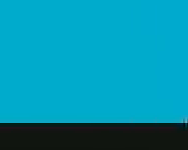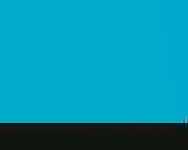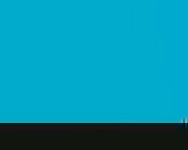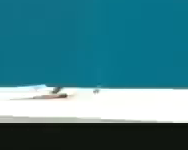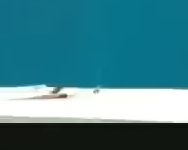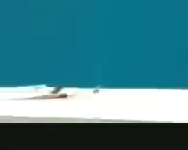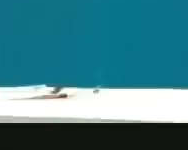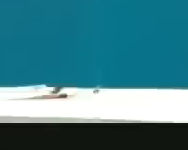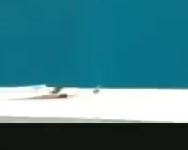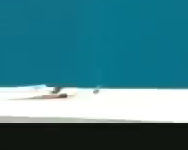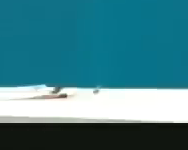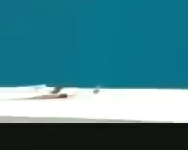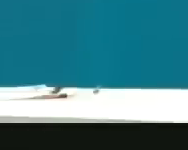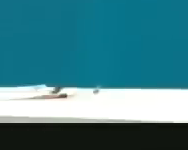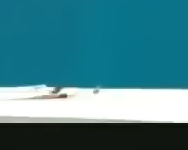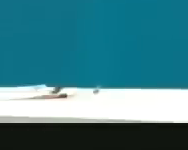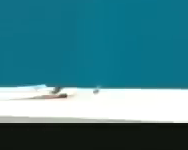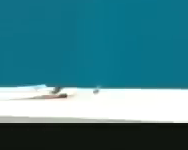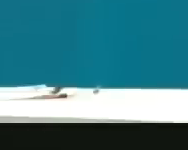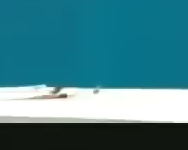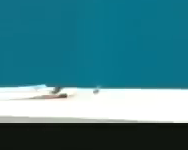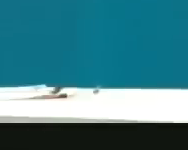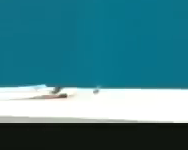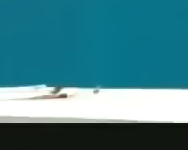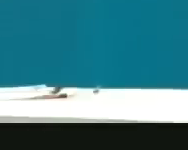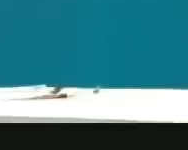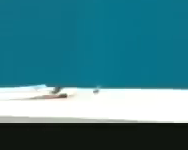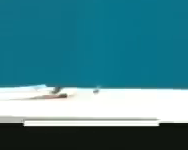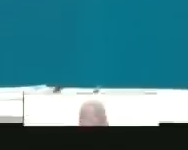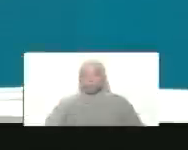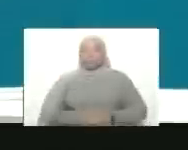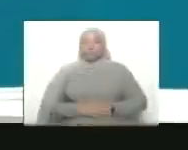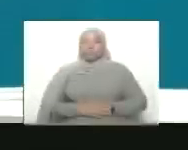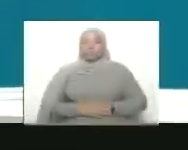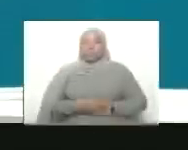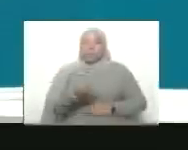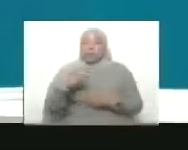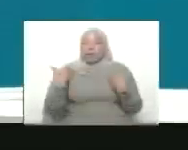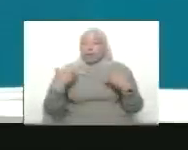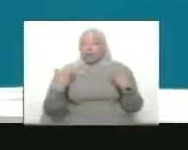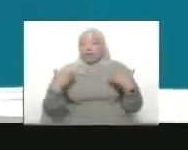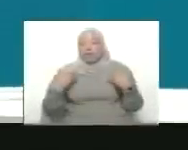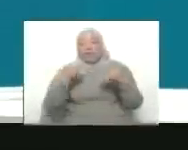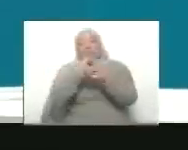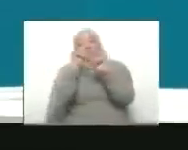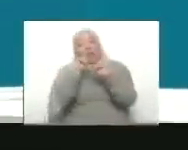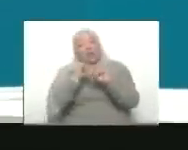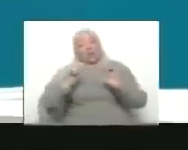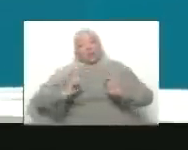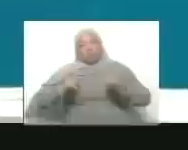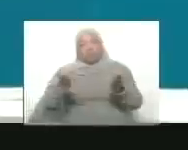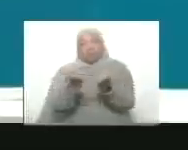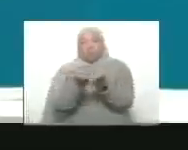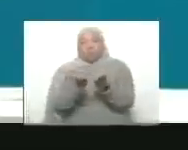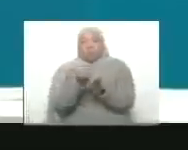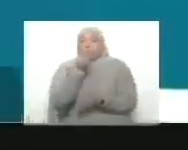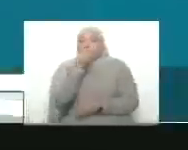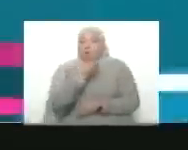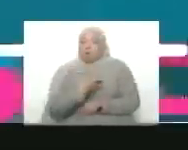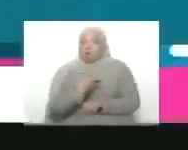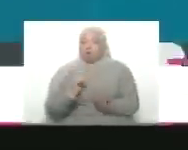bien una gran noticia una gran felicidad que hayan arrancado a buen